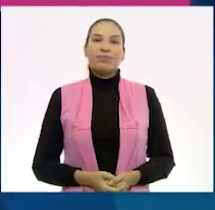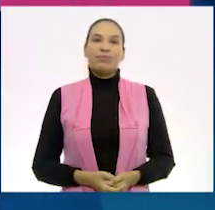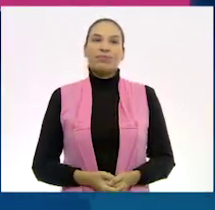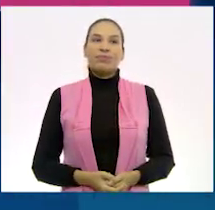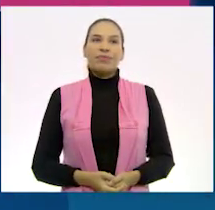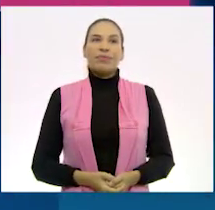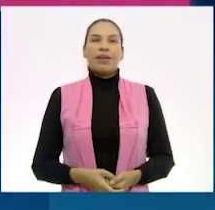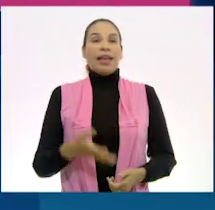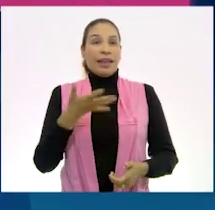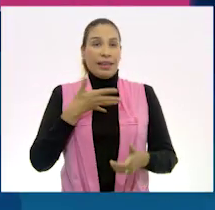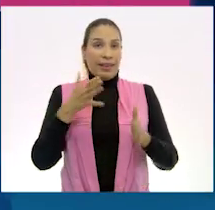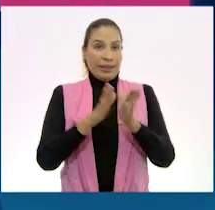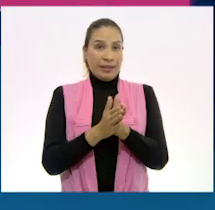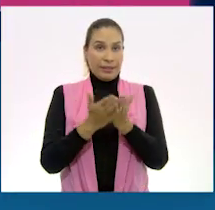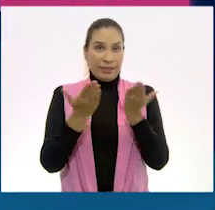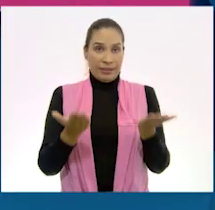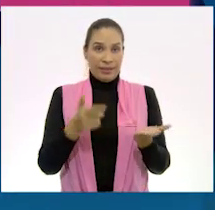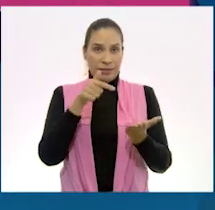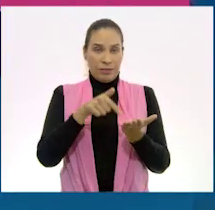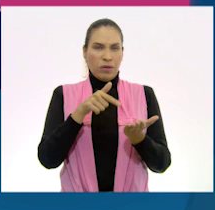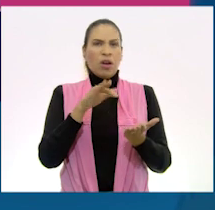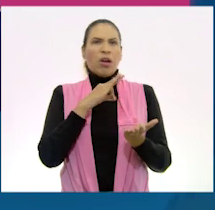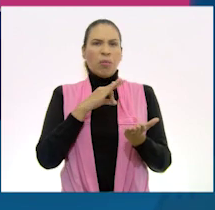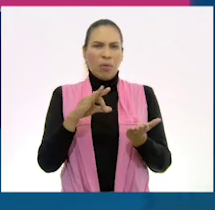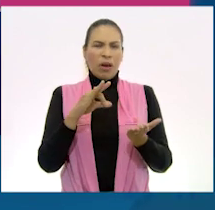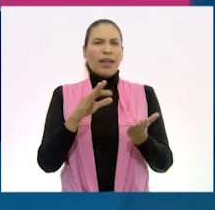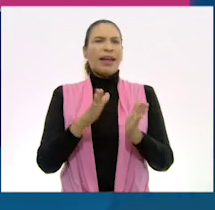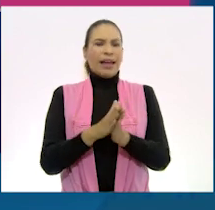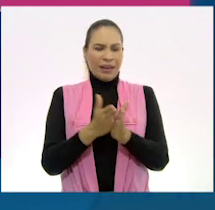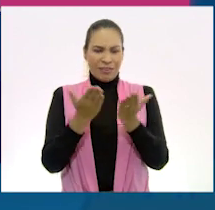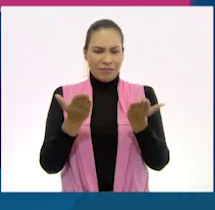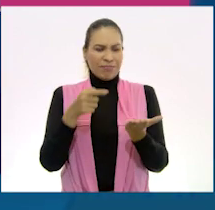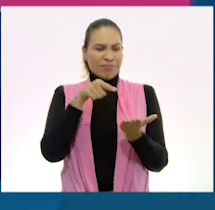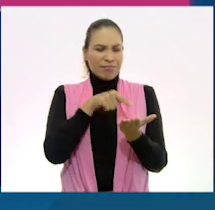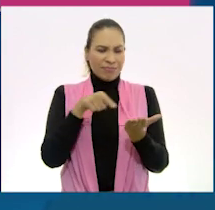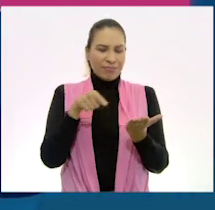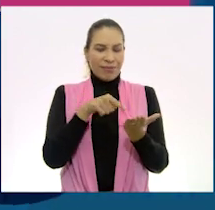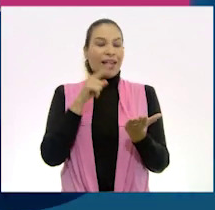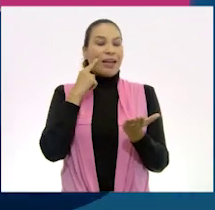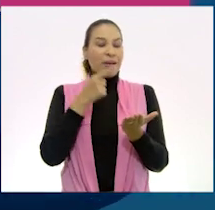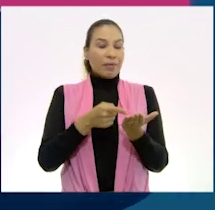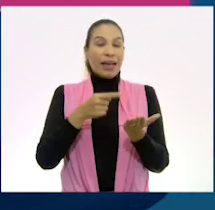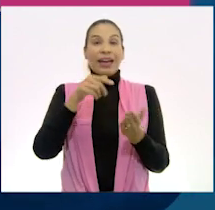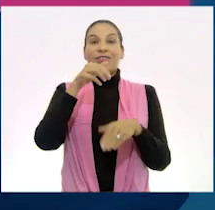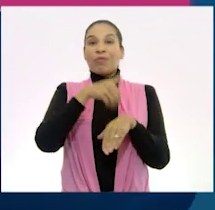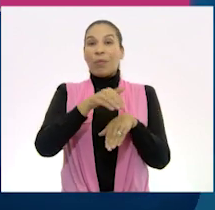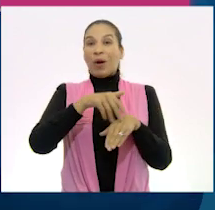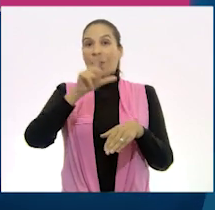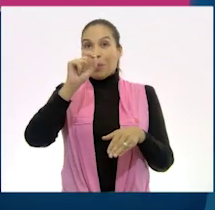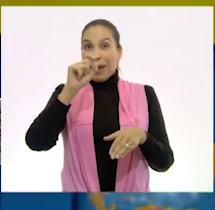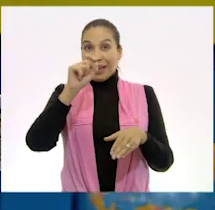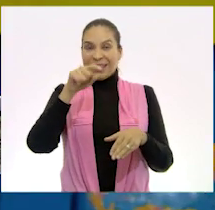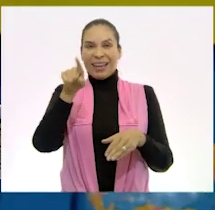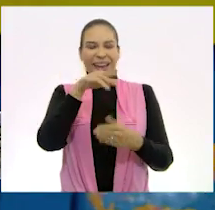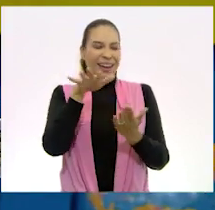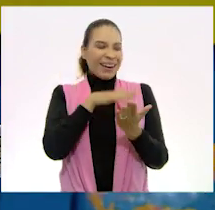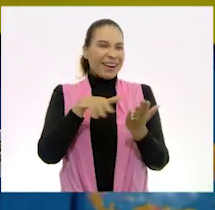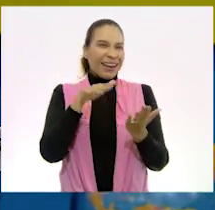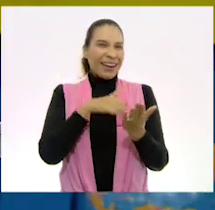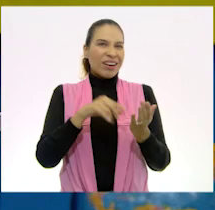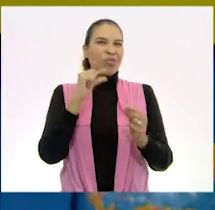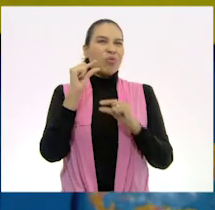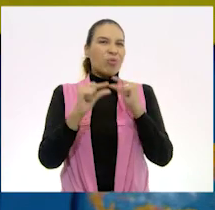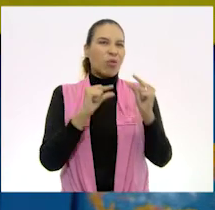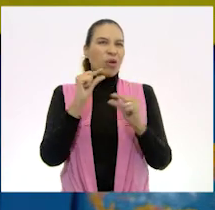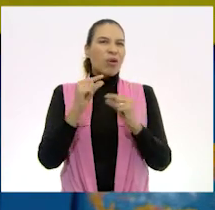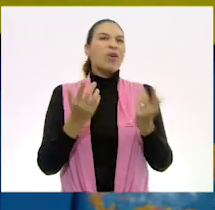¿Ya tienes tu libro? Entonces lo vamos a abrir en la página 20. Y vamos a leer un poco